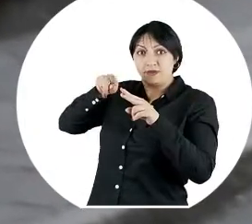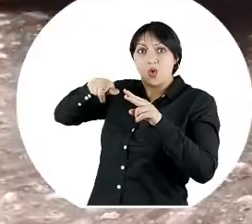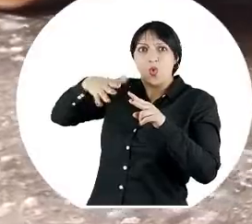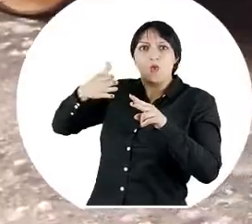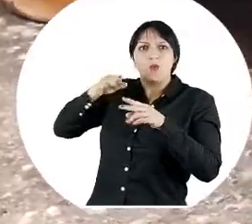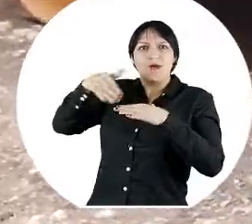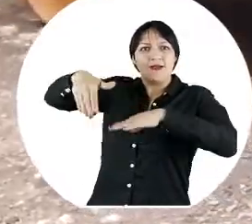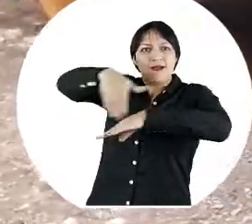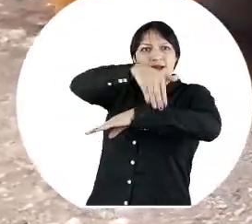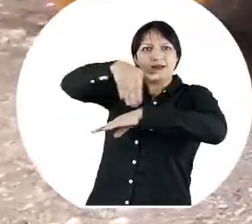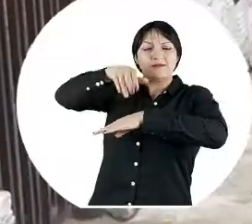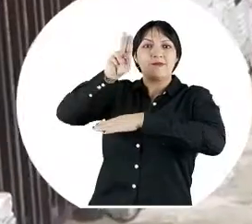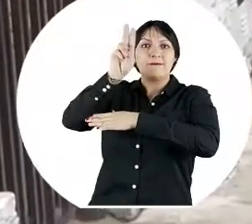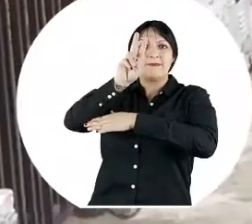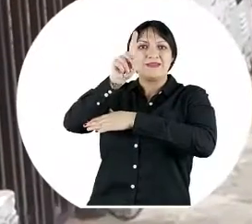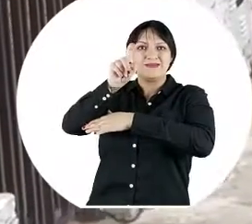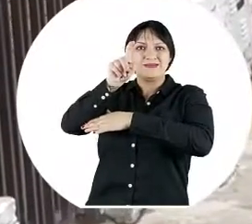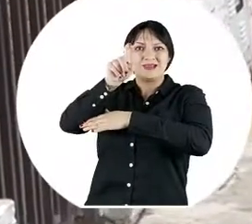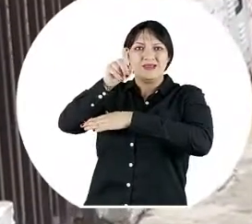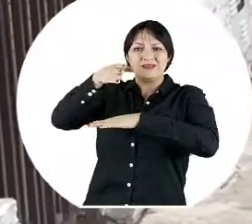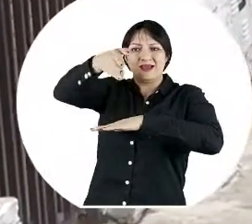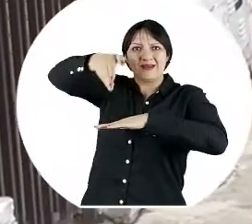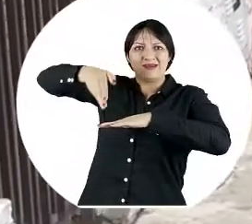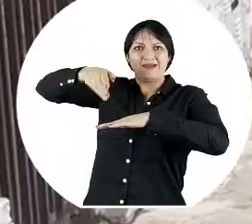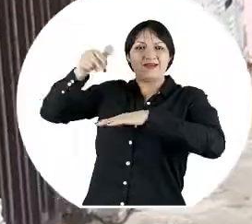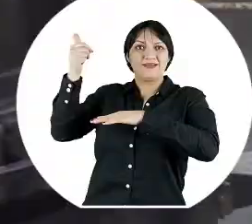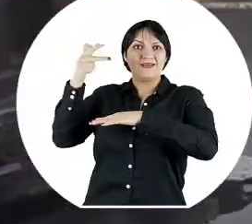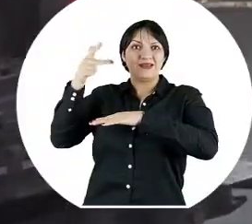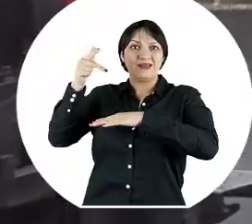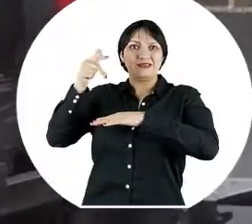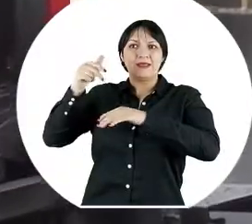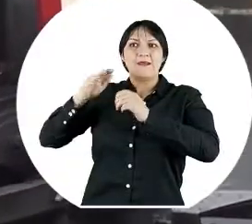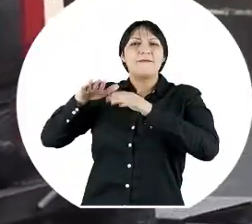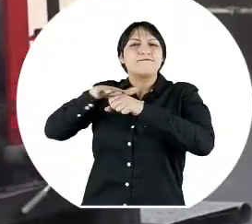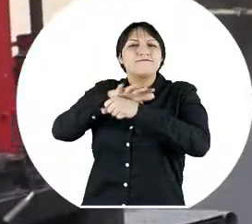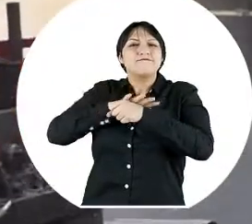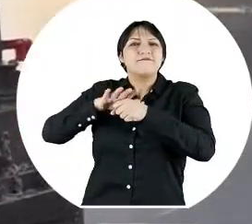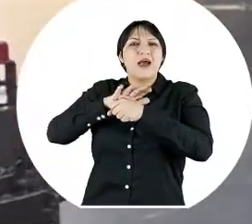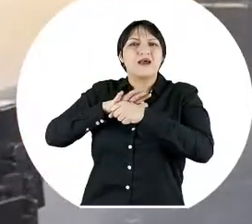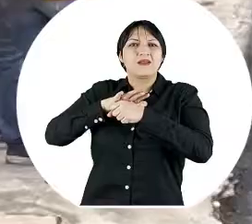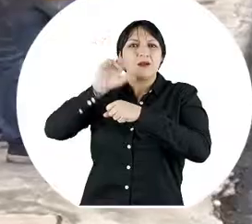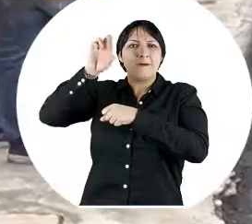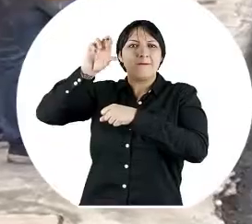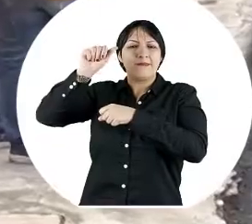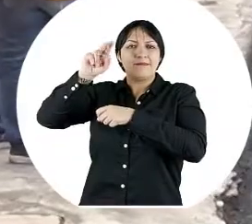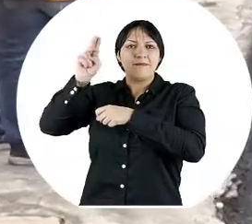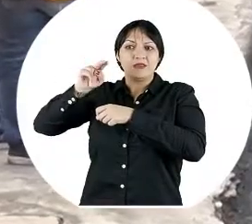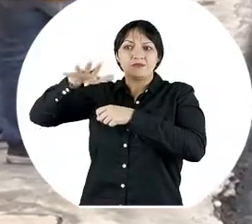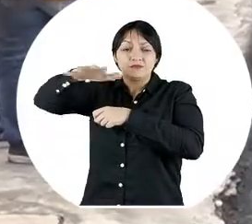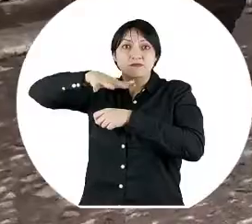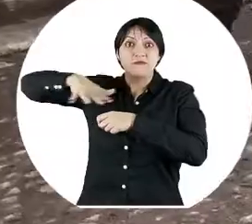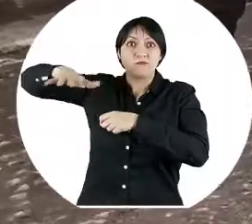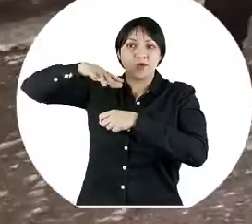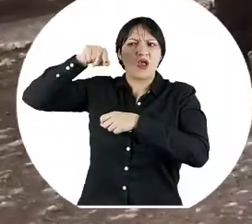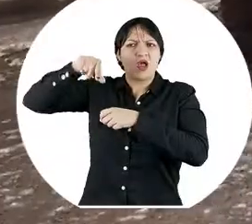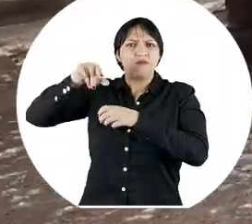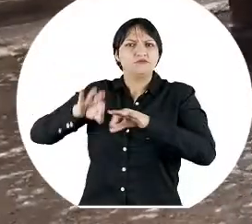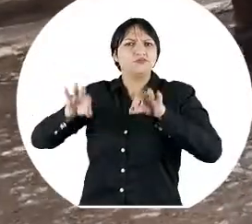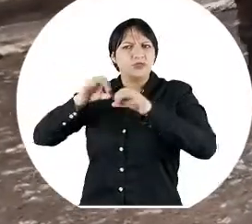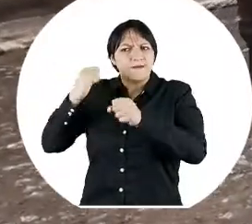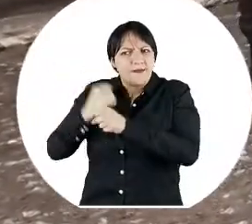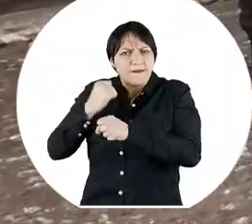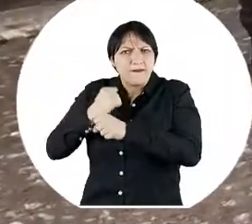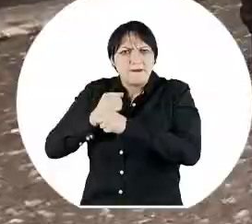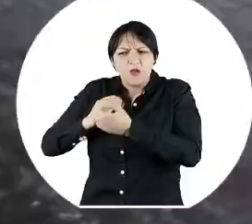aquí en los barrios suroriental en La Paz, un trabajo que no termina, y ese es el trabajo que sigue, así estemos en la